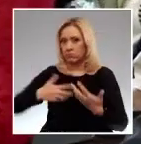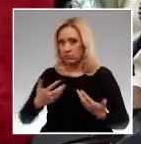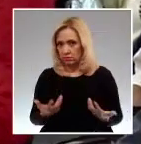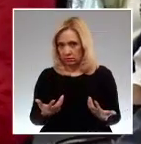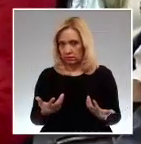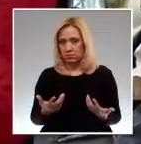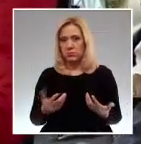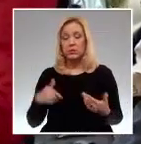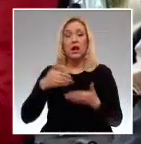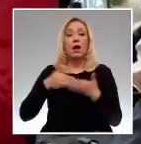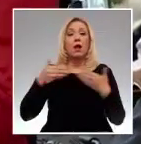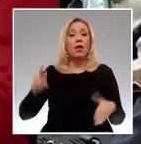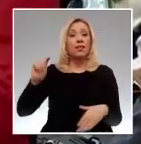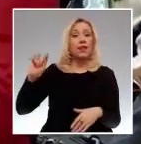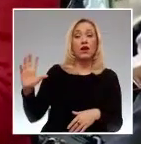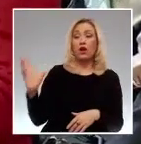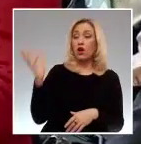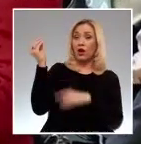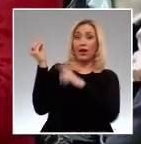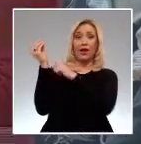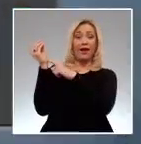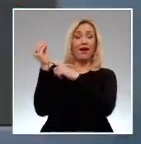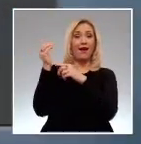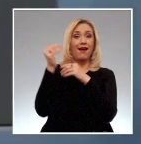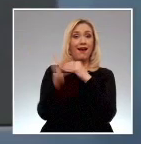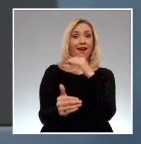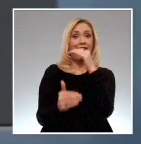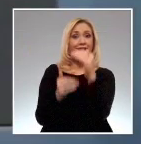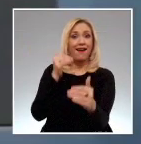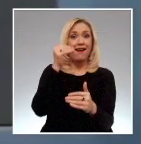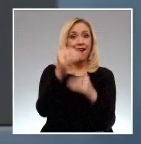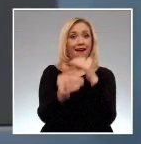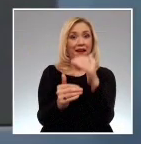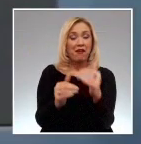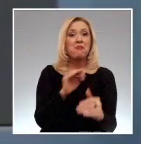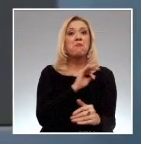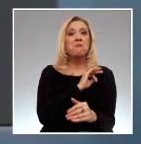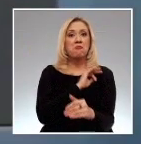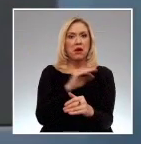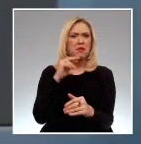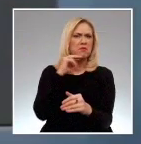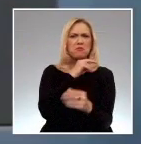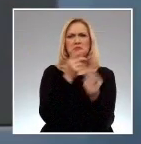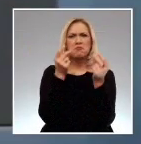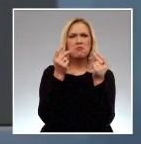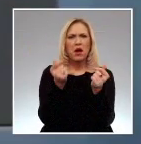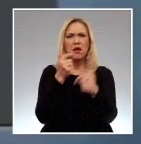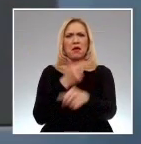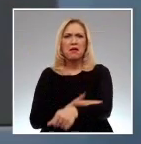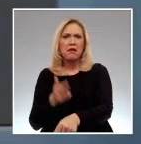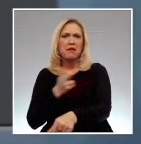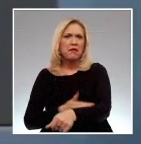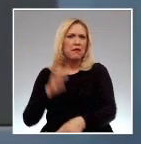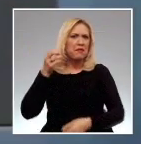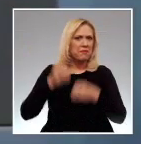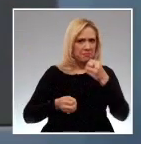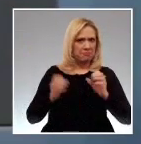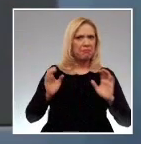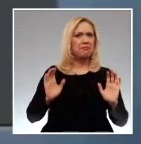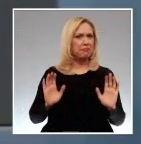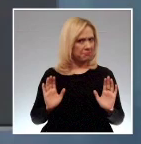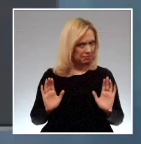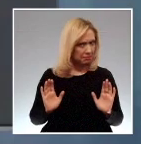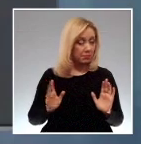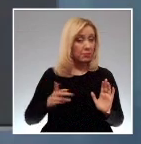las tecnologías que pueden eficientar los procesos jurisdiccionales, no podemos